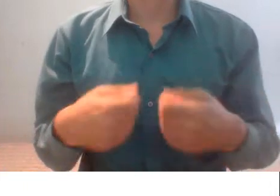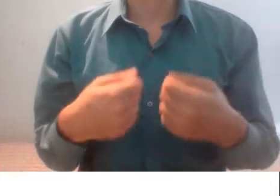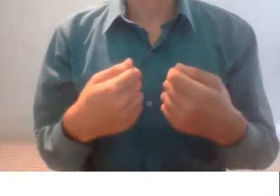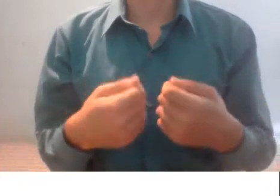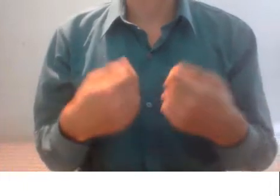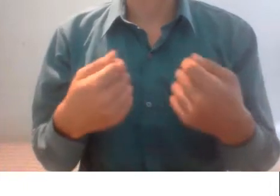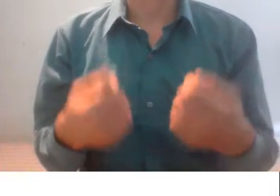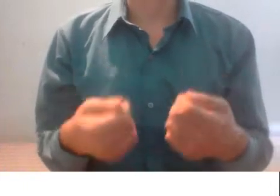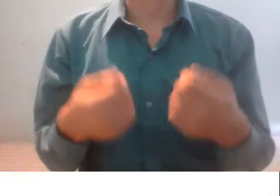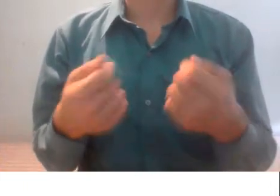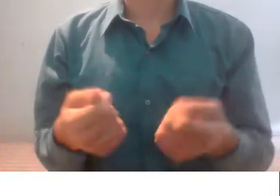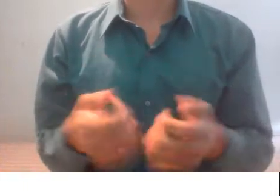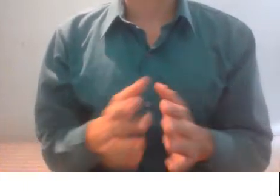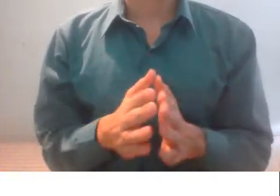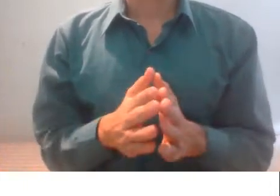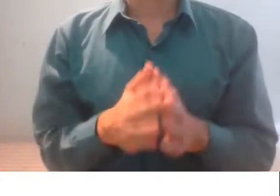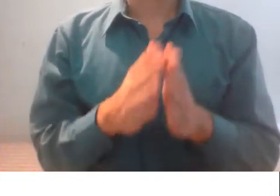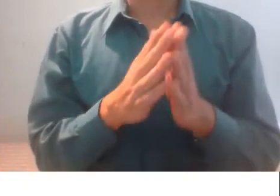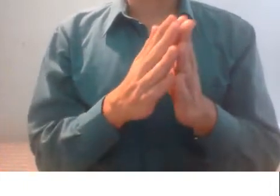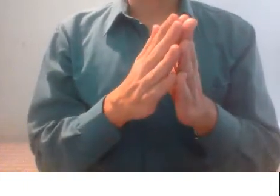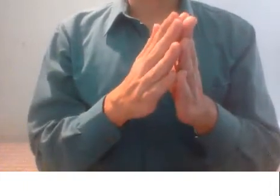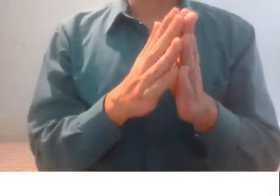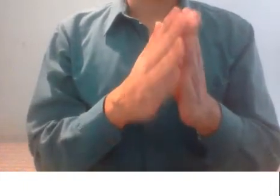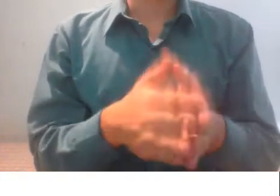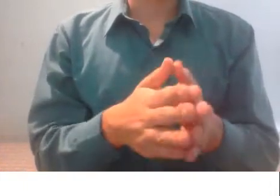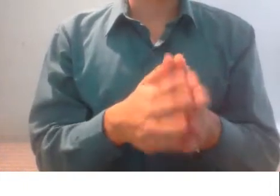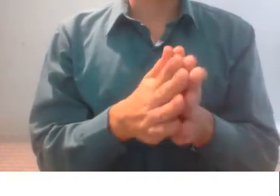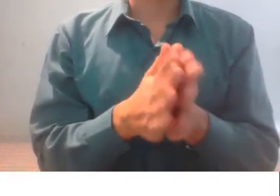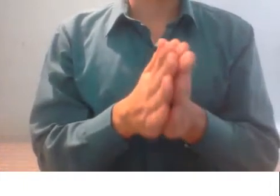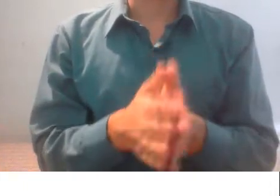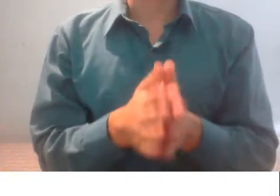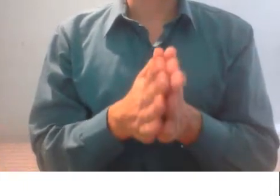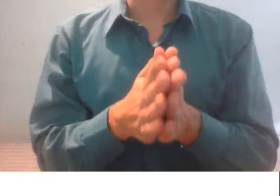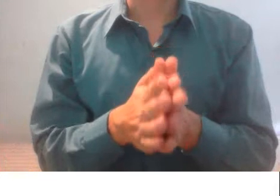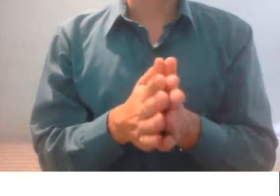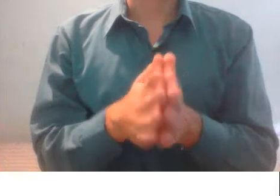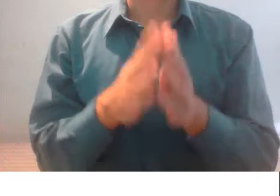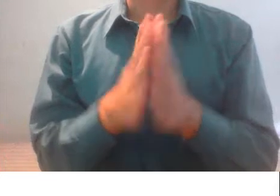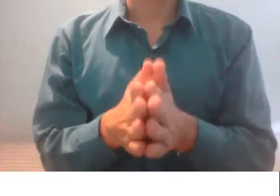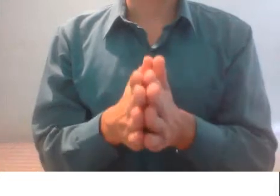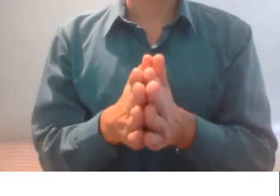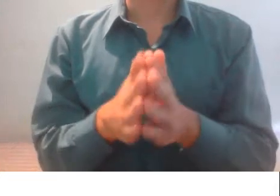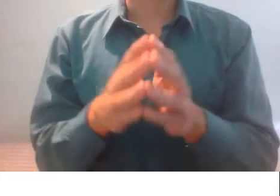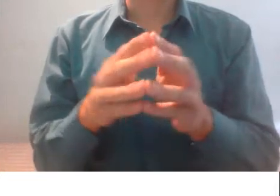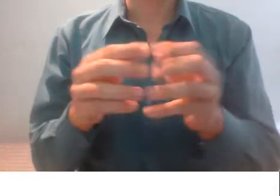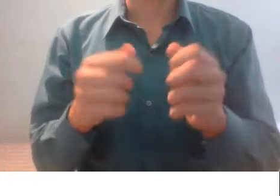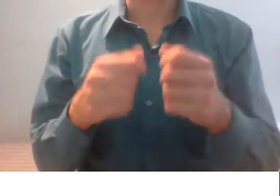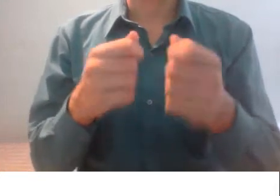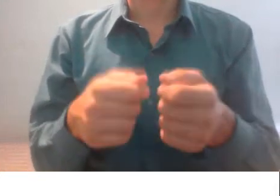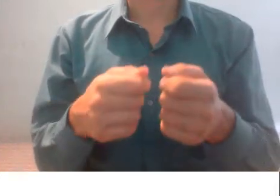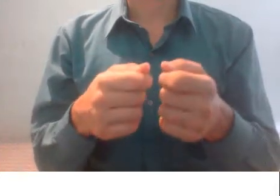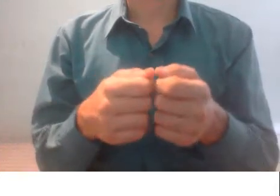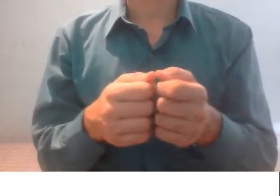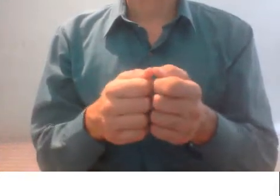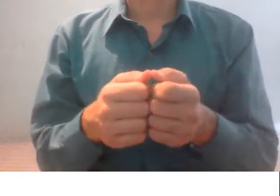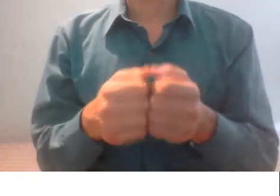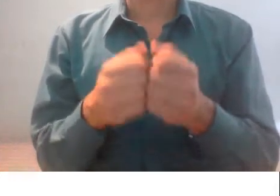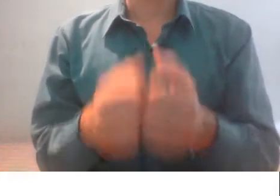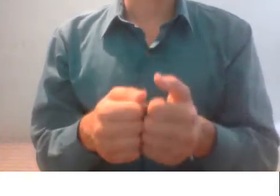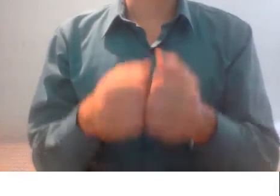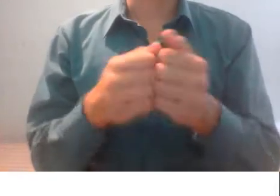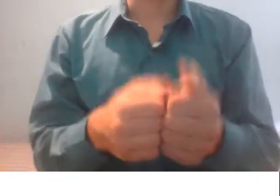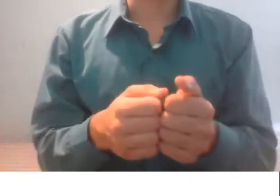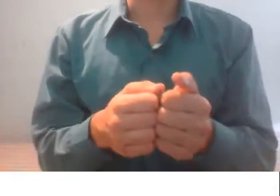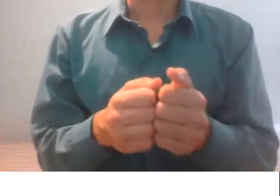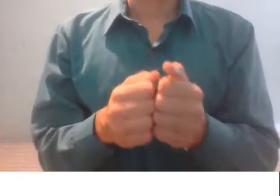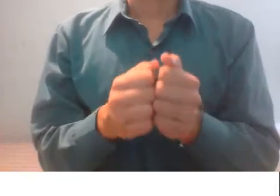país porque sigue generando empleos. Aunque esto de que le permitan que siga trabajando o que se le permita utilizar los